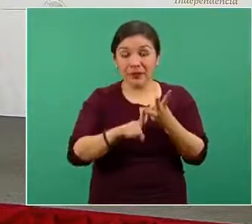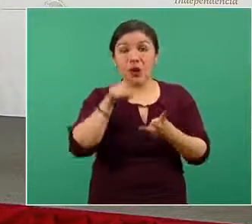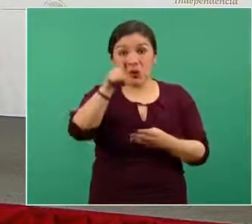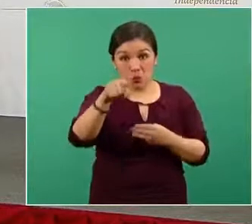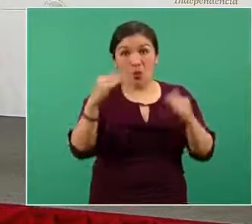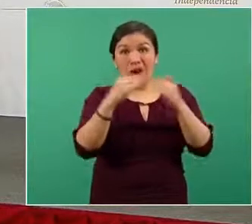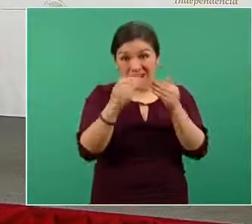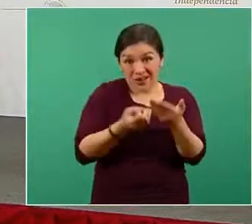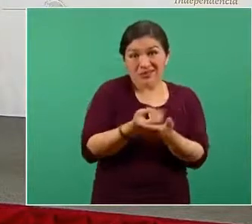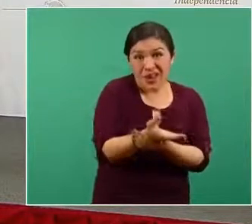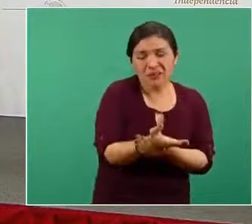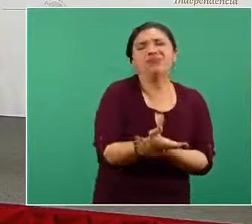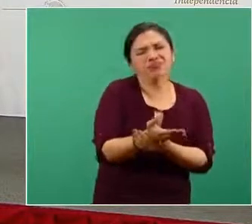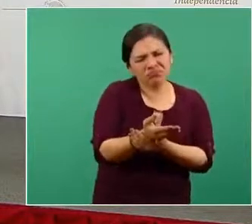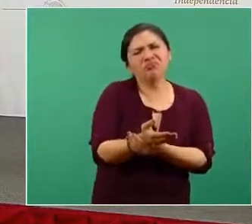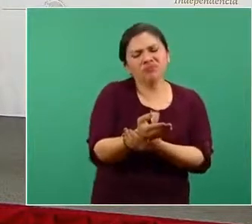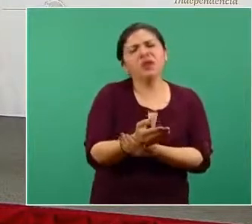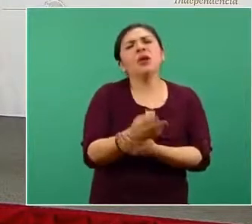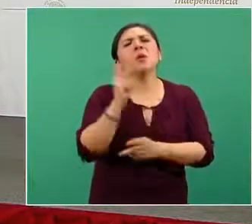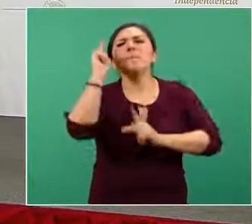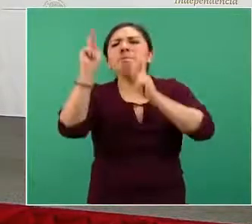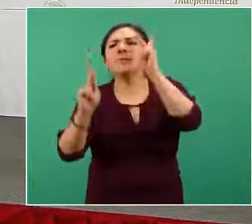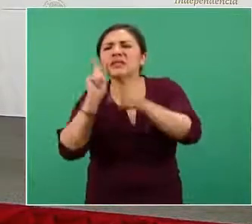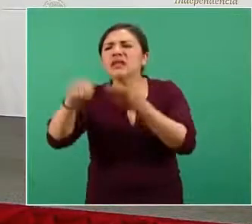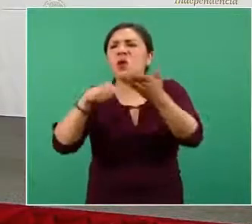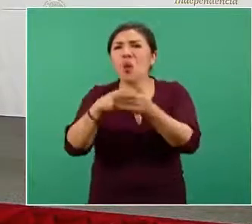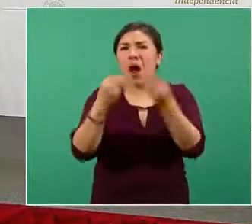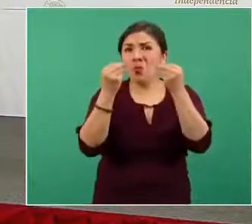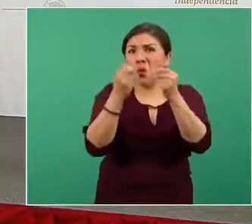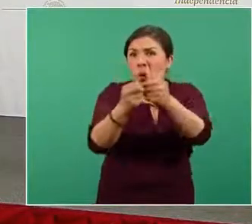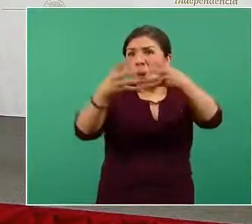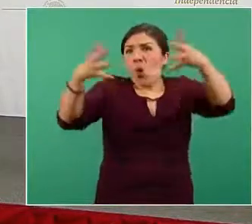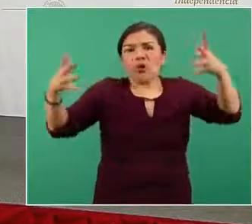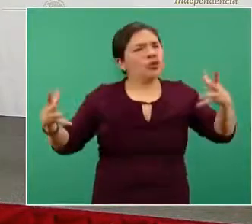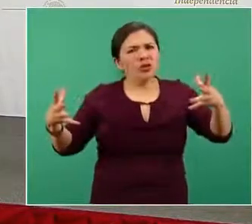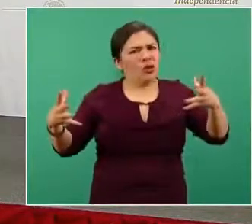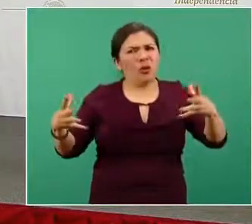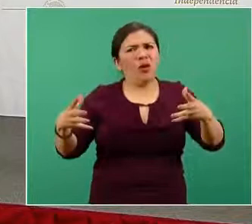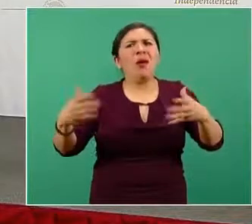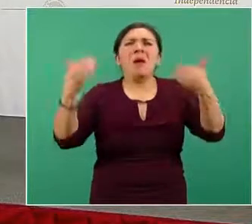casa, visita lugares con poca gente. No programemos